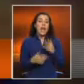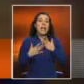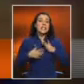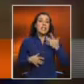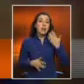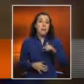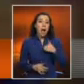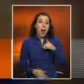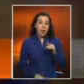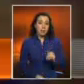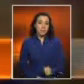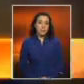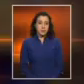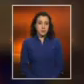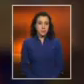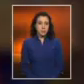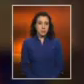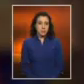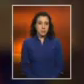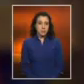mal.